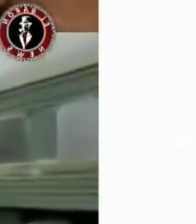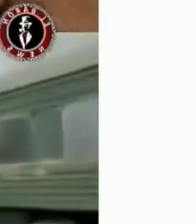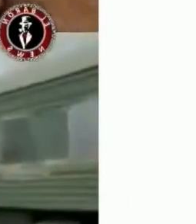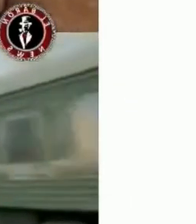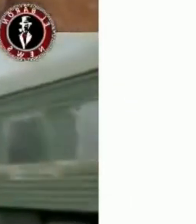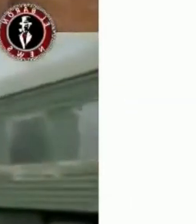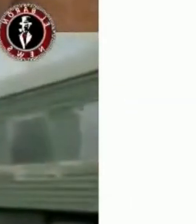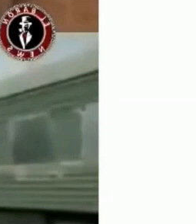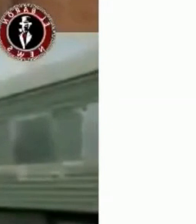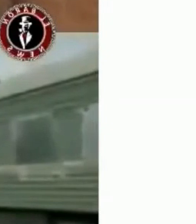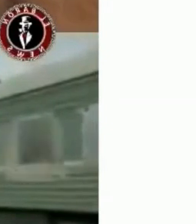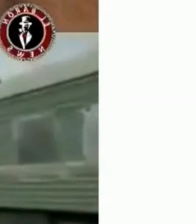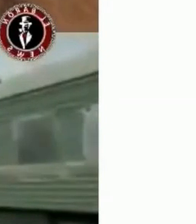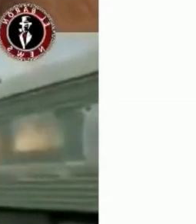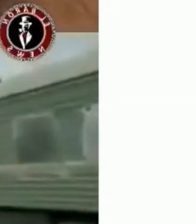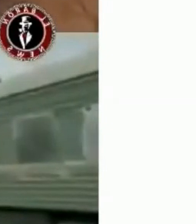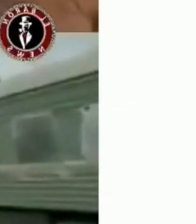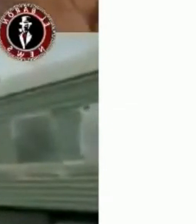Mayor.